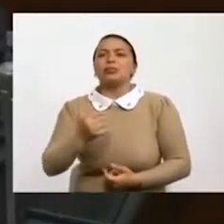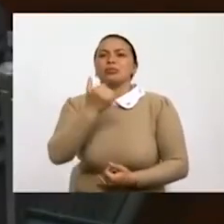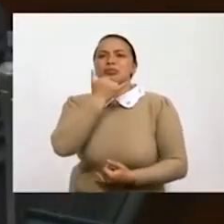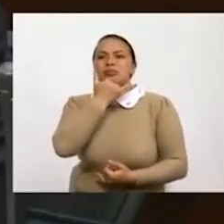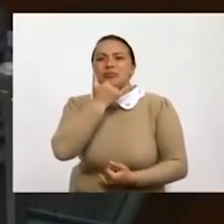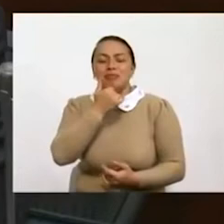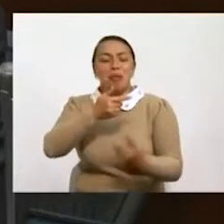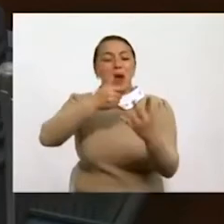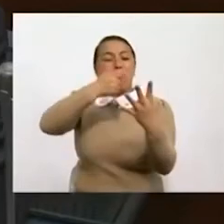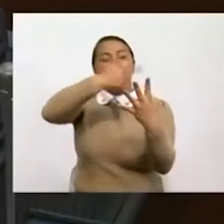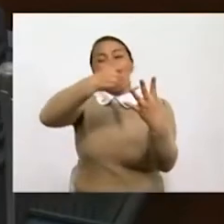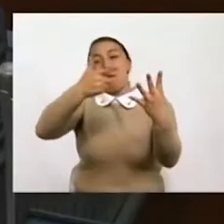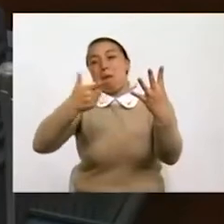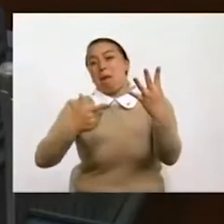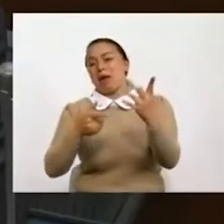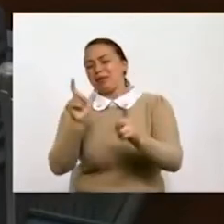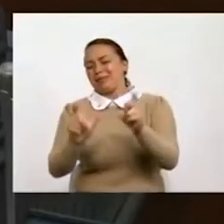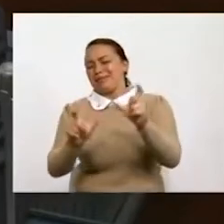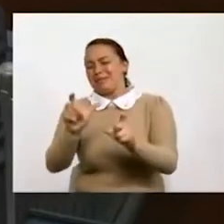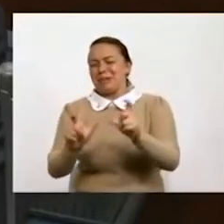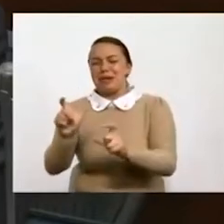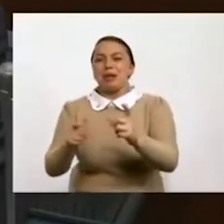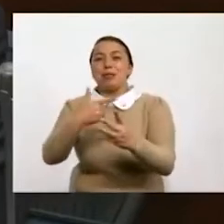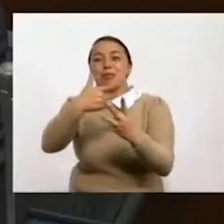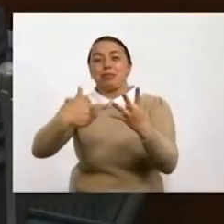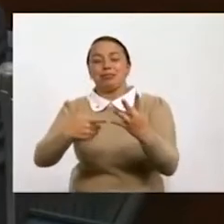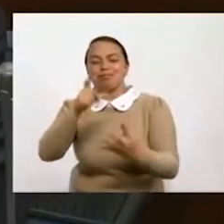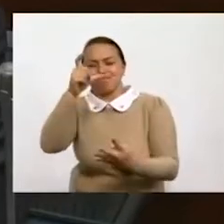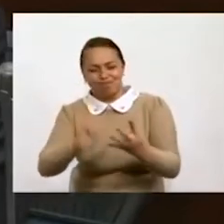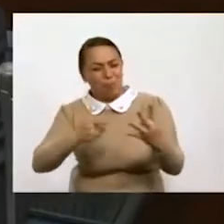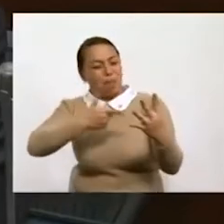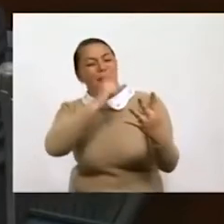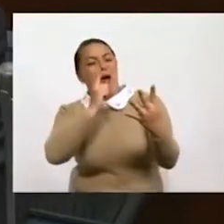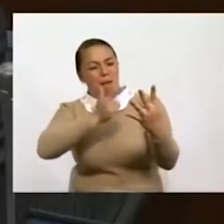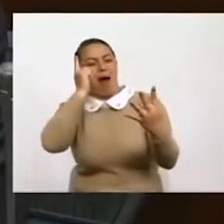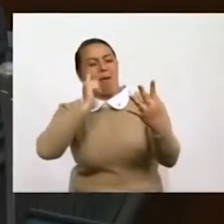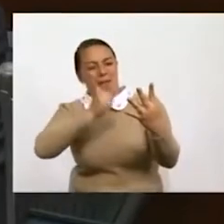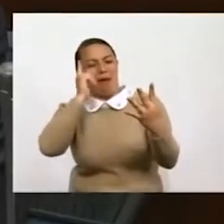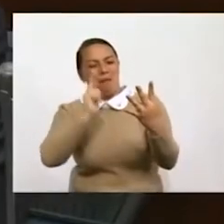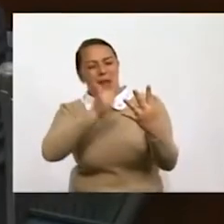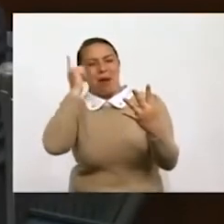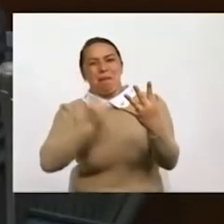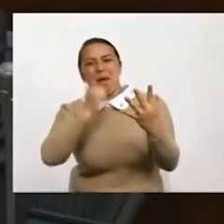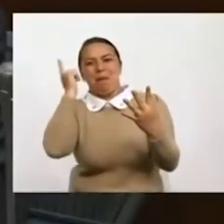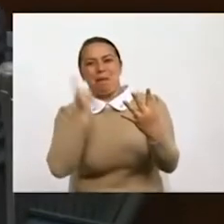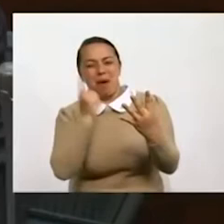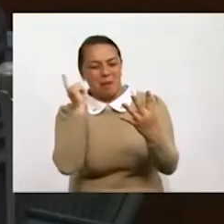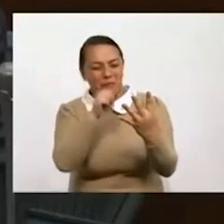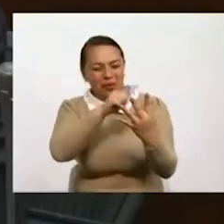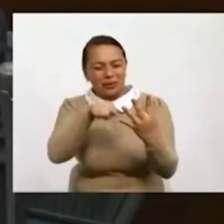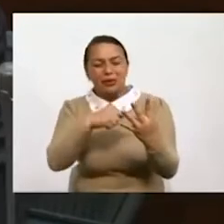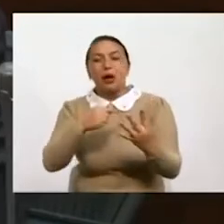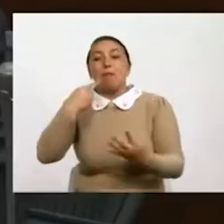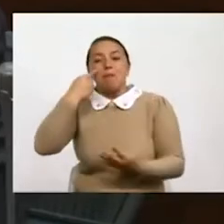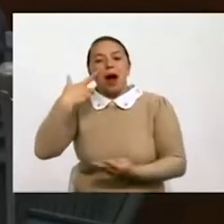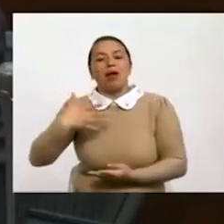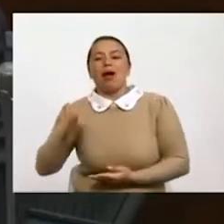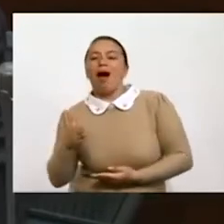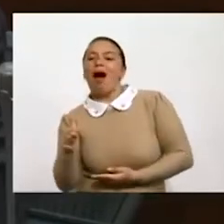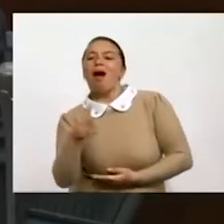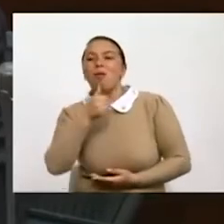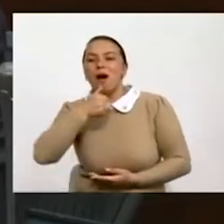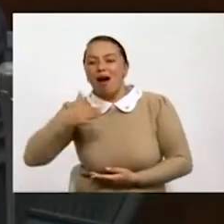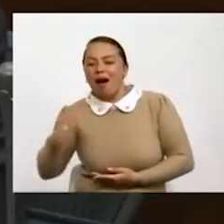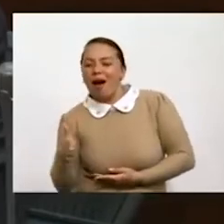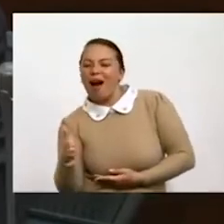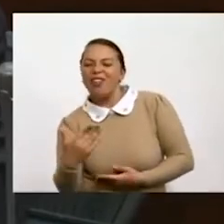las balas asesinas de sicarios que se mueven como pez en el agua en